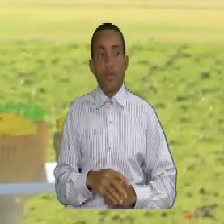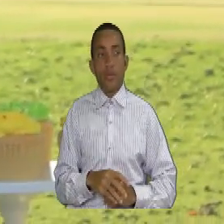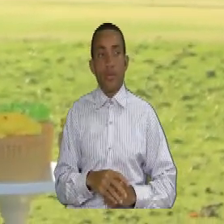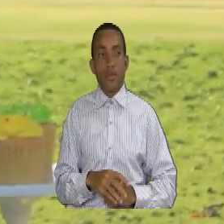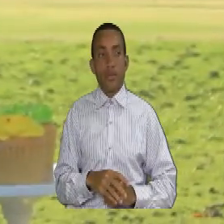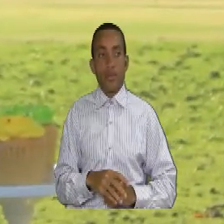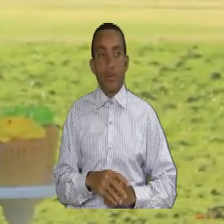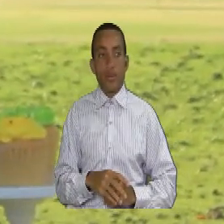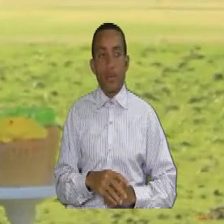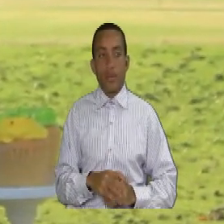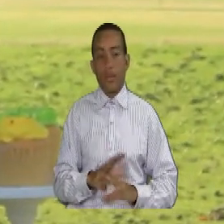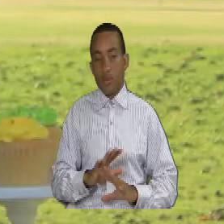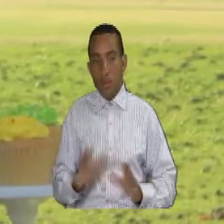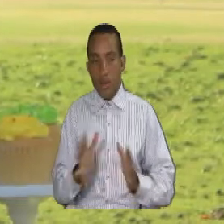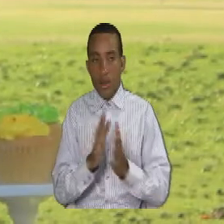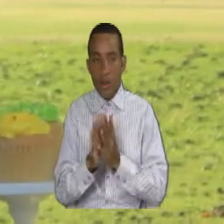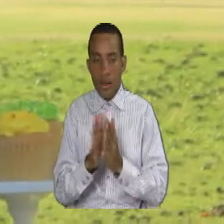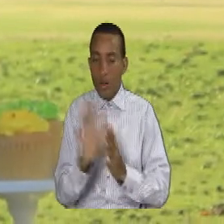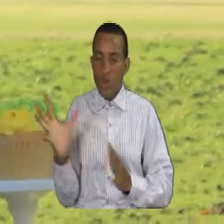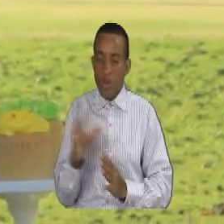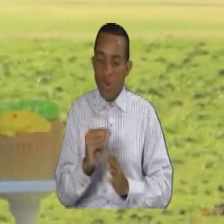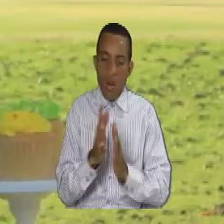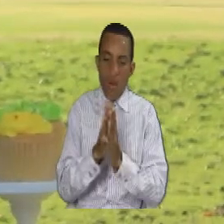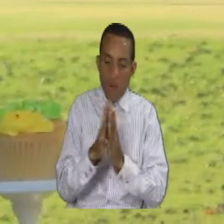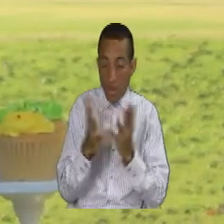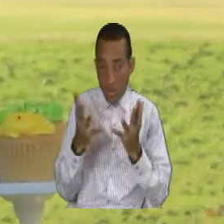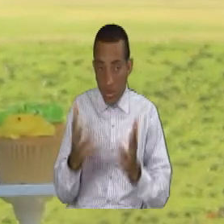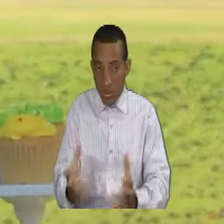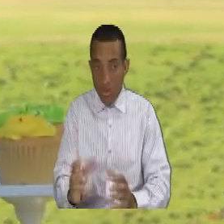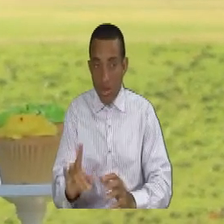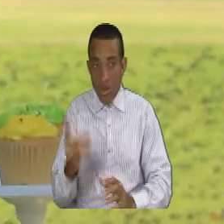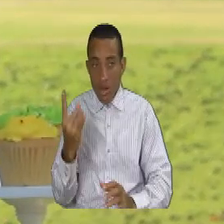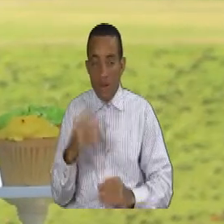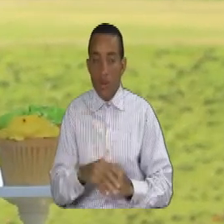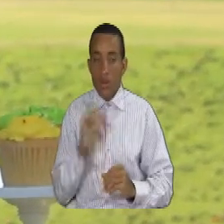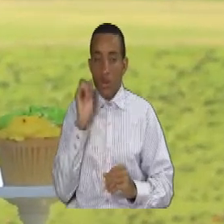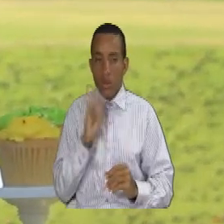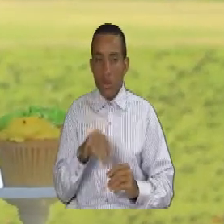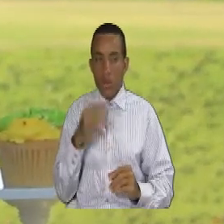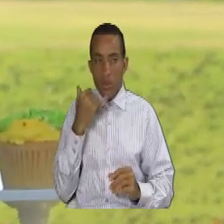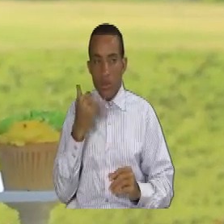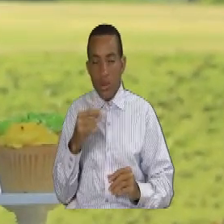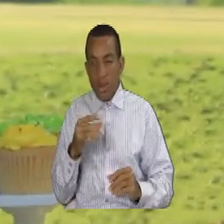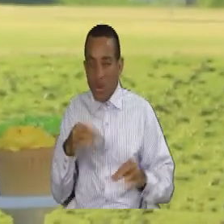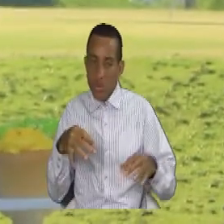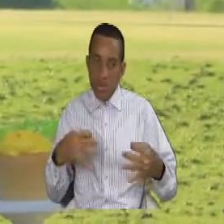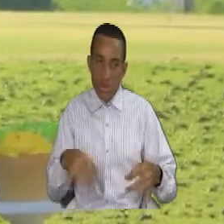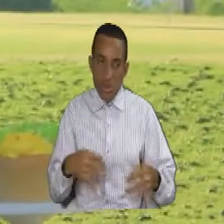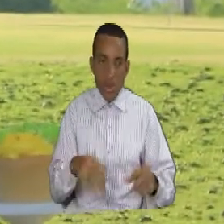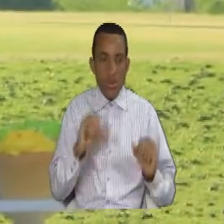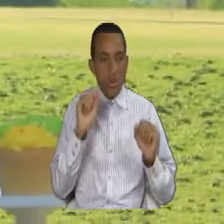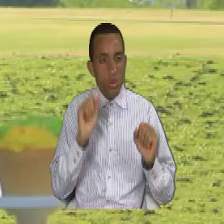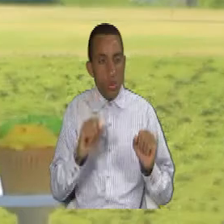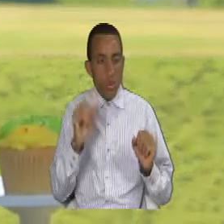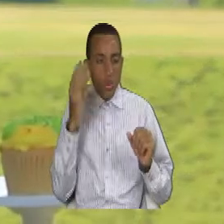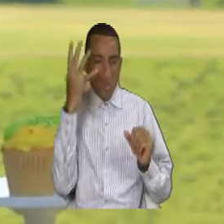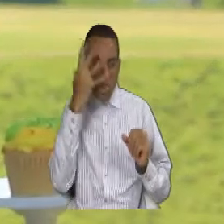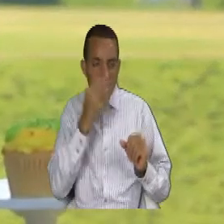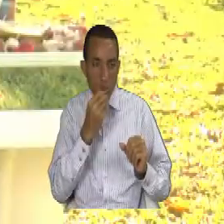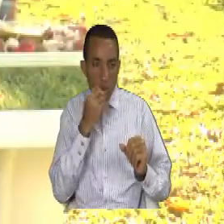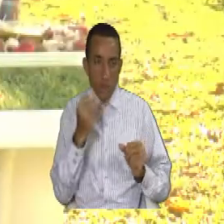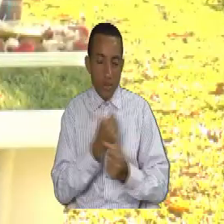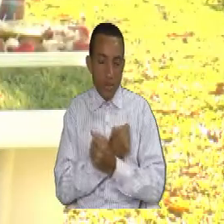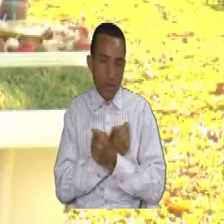312-436-0134. Allí estará toda la información que ustedes quieran. Incluso pueden contactarme si piensan en algo muy sencillo que se pueda hacer muy bonito para nuestros seres